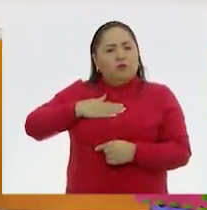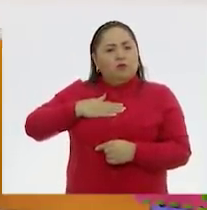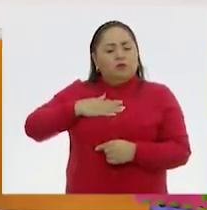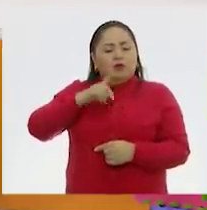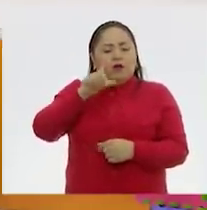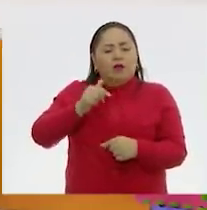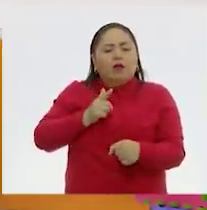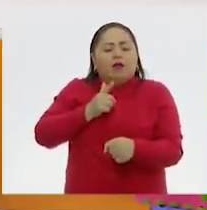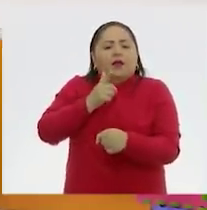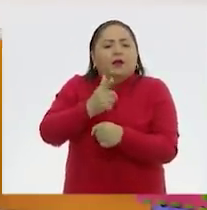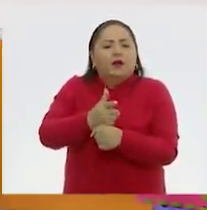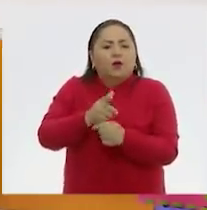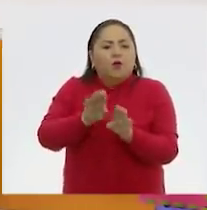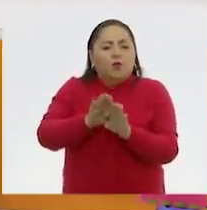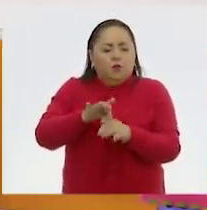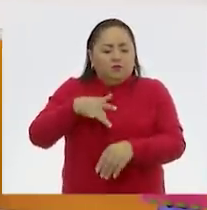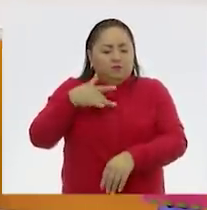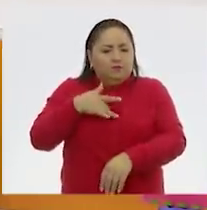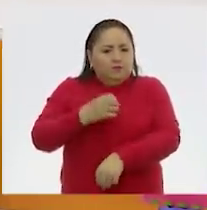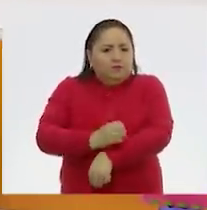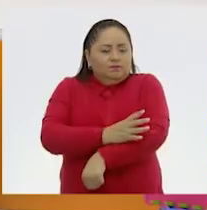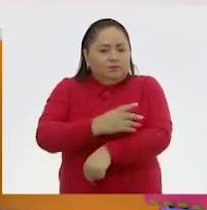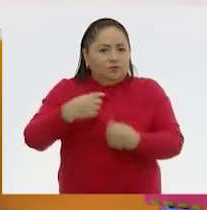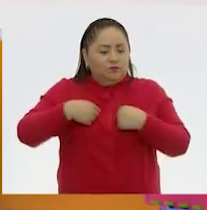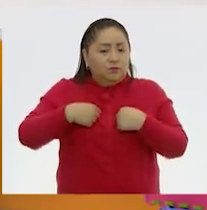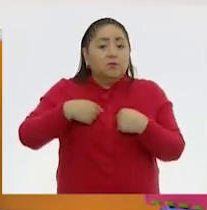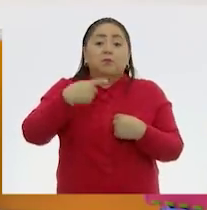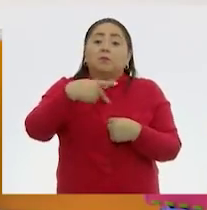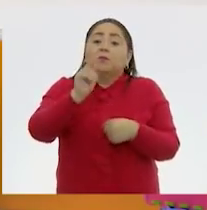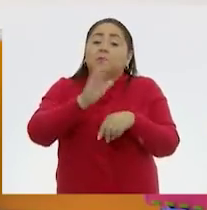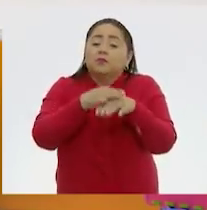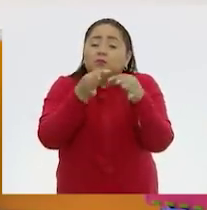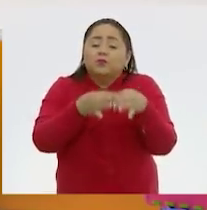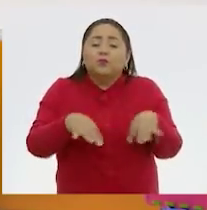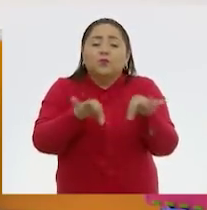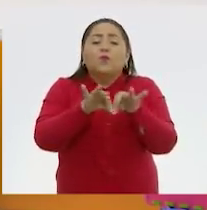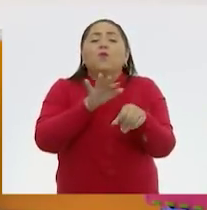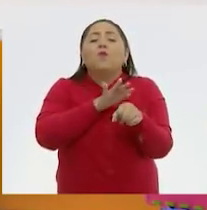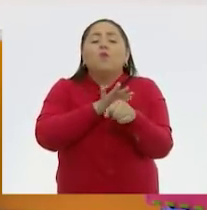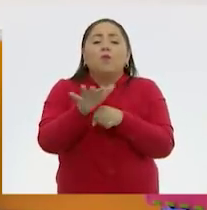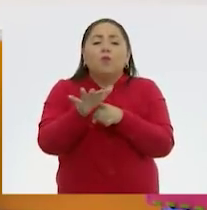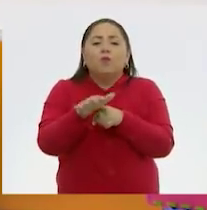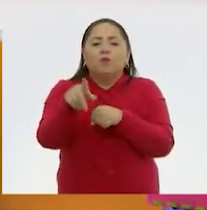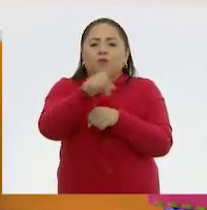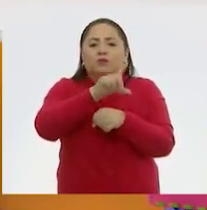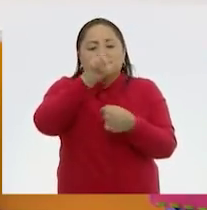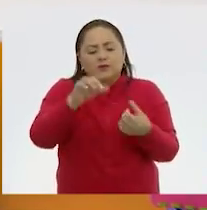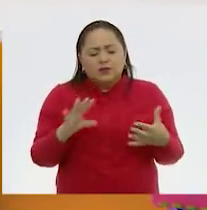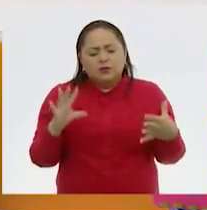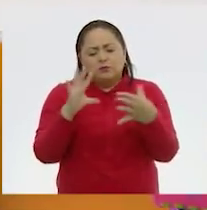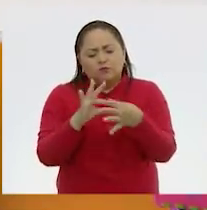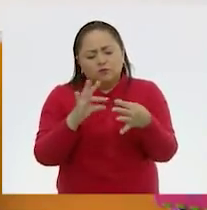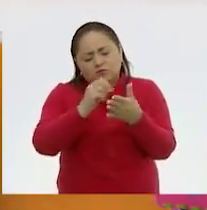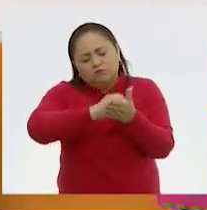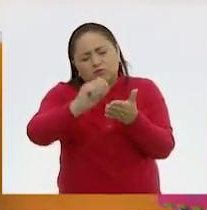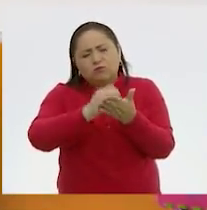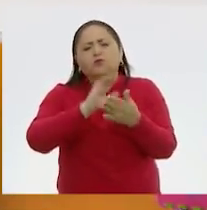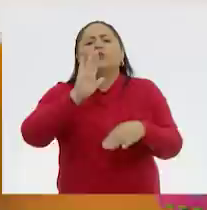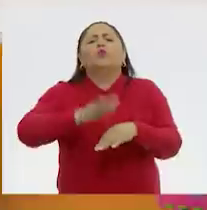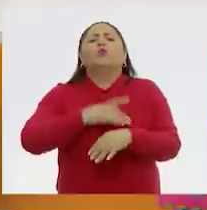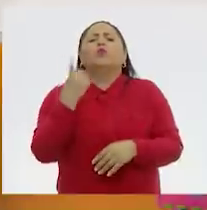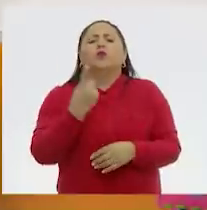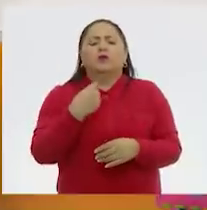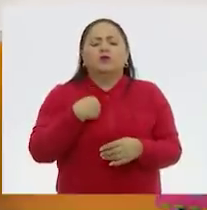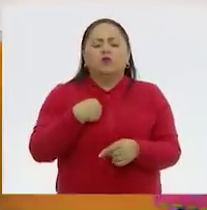me doy cuenta de cómo manejo mis emociones, lo más importante aquí es explicar el por qué voy a tomar